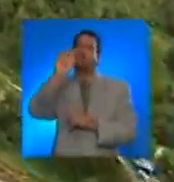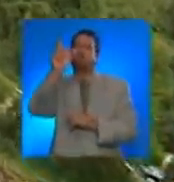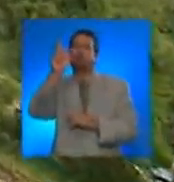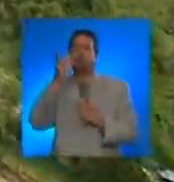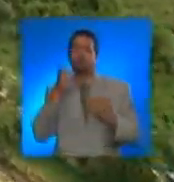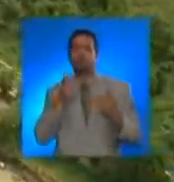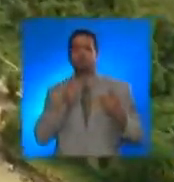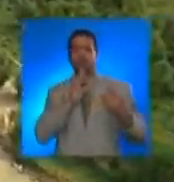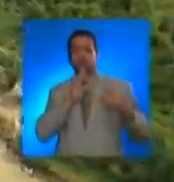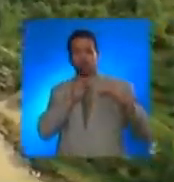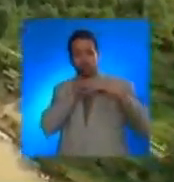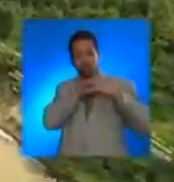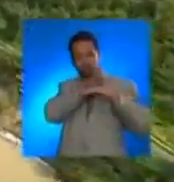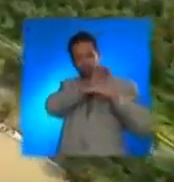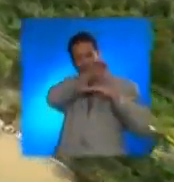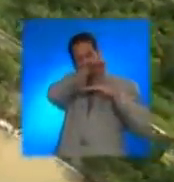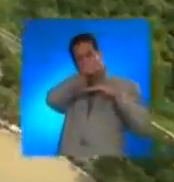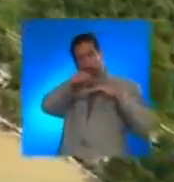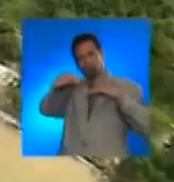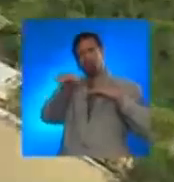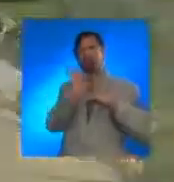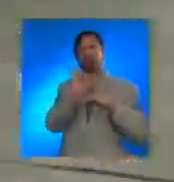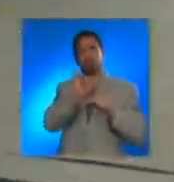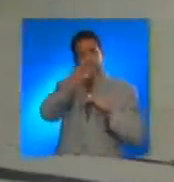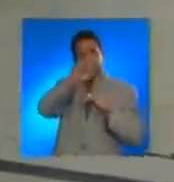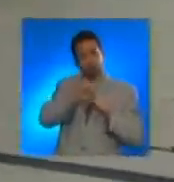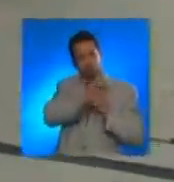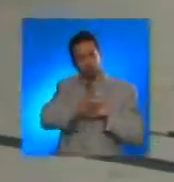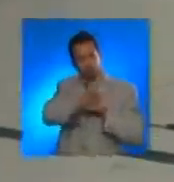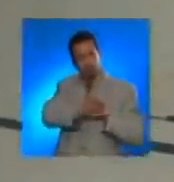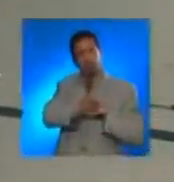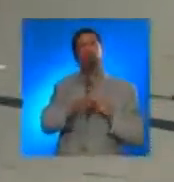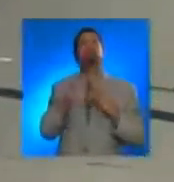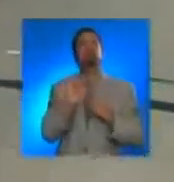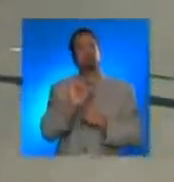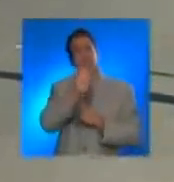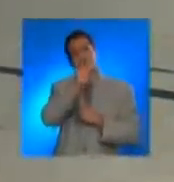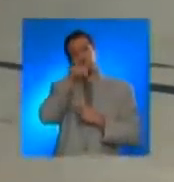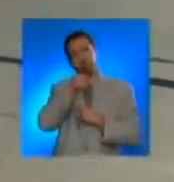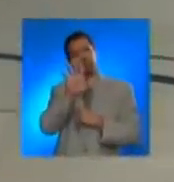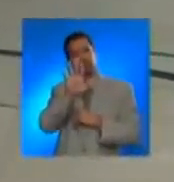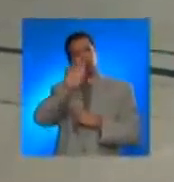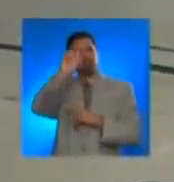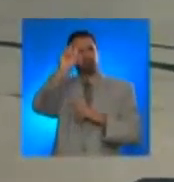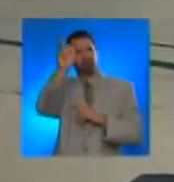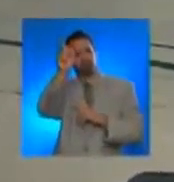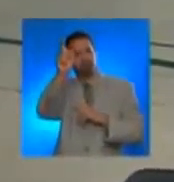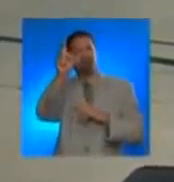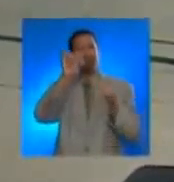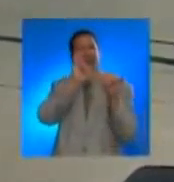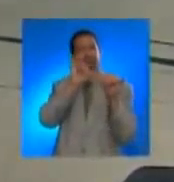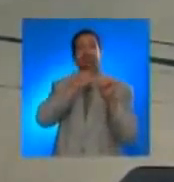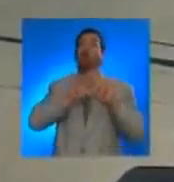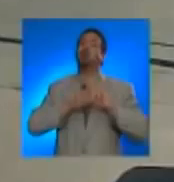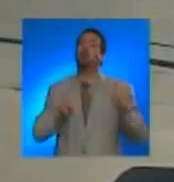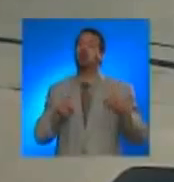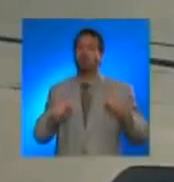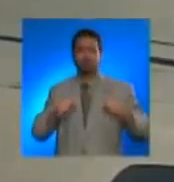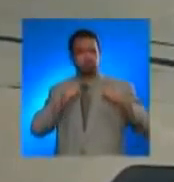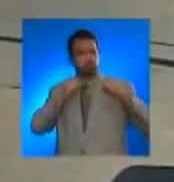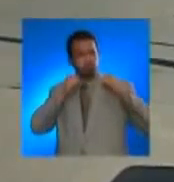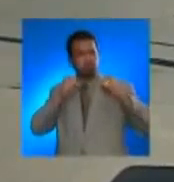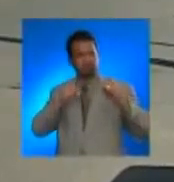fueron arrancadas de raíz centenares de palmas. En este lugar, se calculó que las olas alcanzaron una altura de hasta 20 pies.